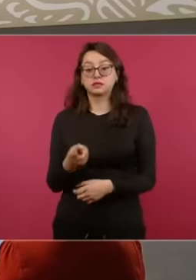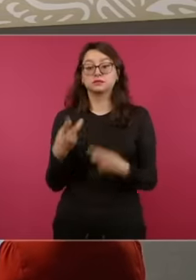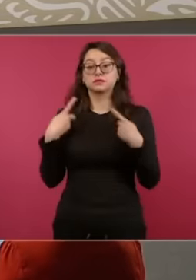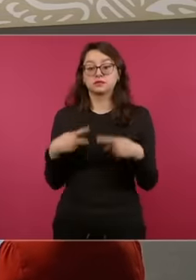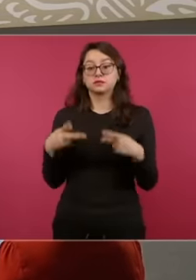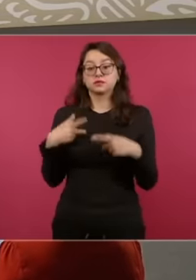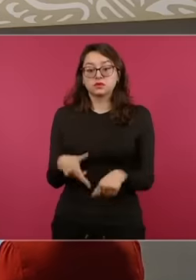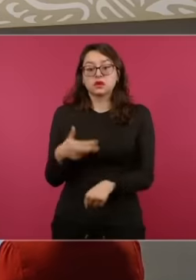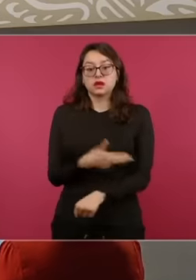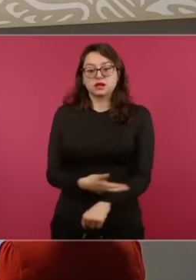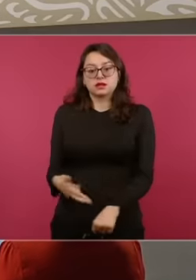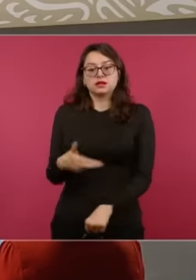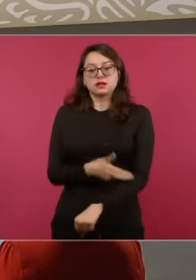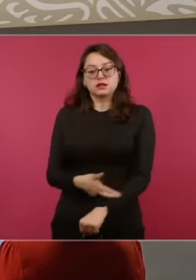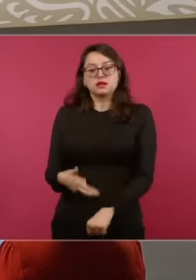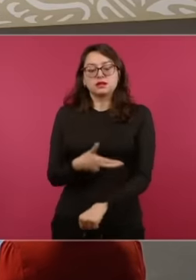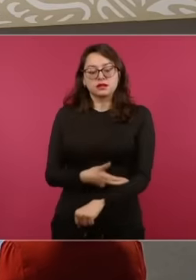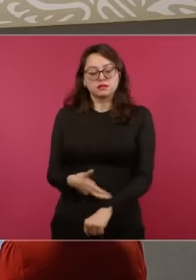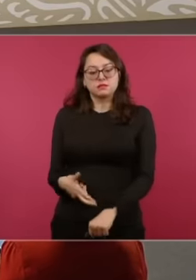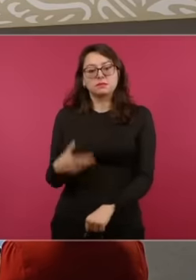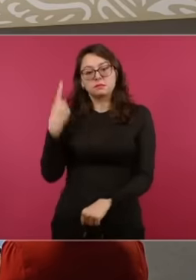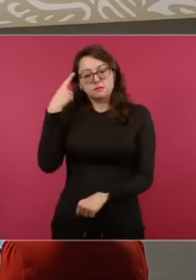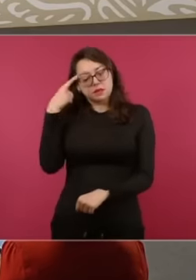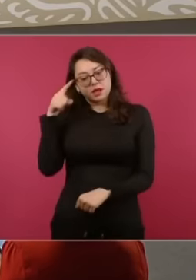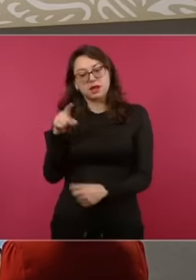a lo que hice referencia,